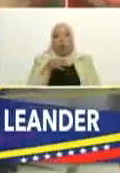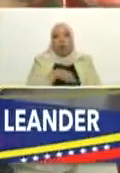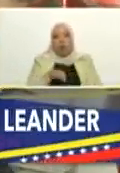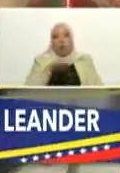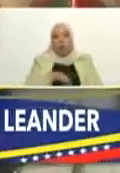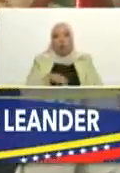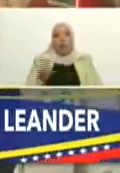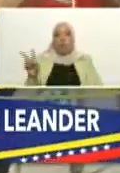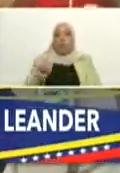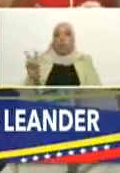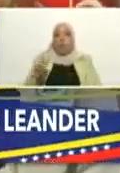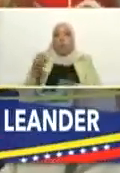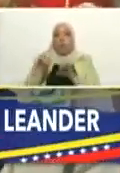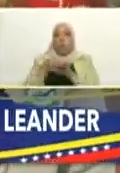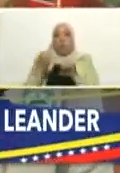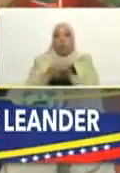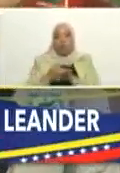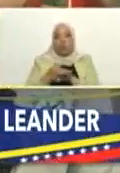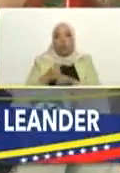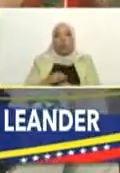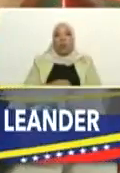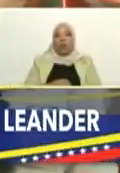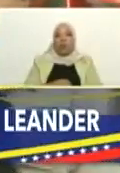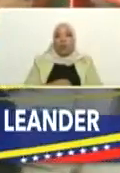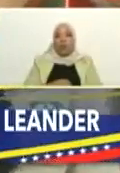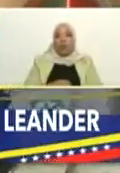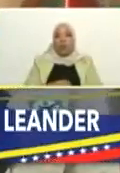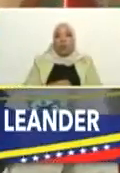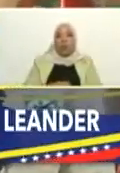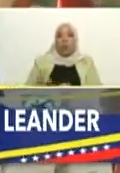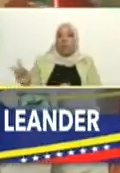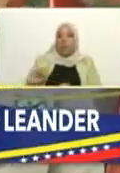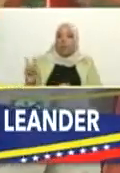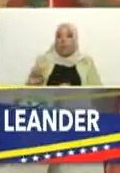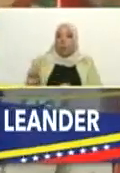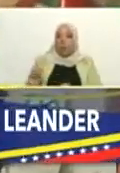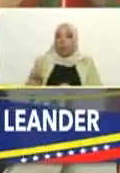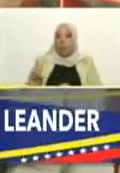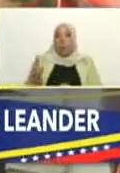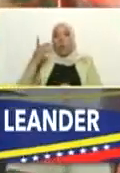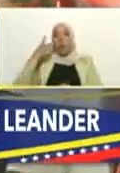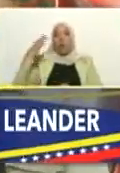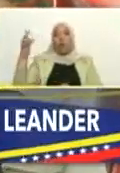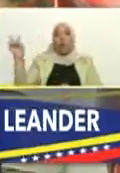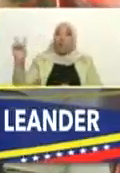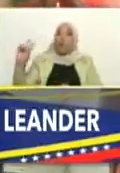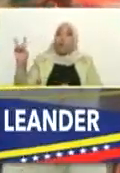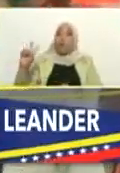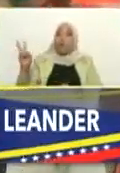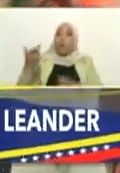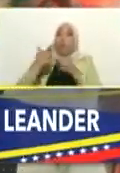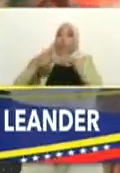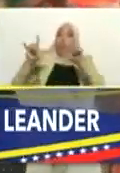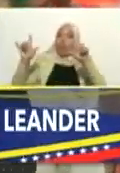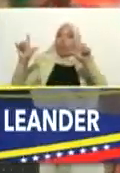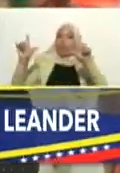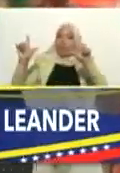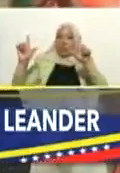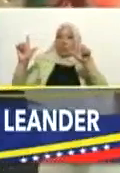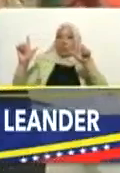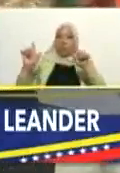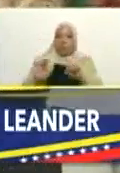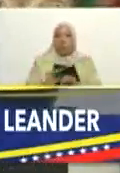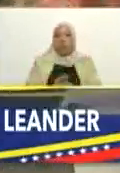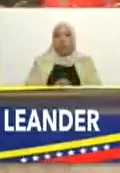puro venezolanos los que trabajamos en este barco, con madera venezolana y con sueños de venezolanos de libertad.